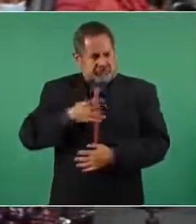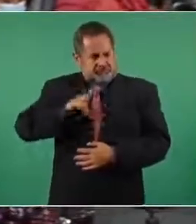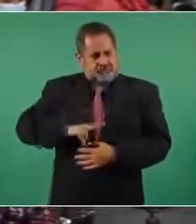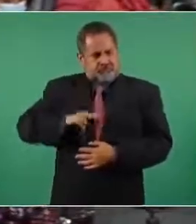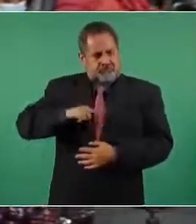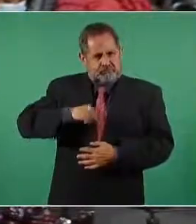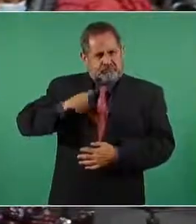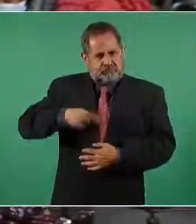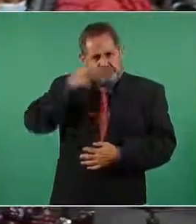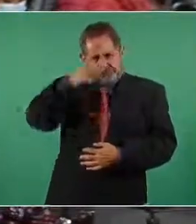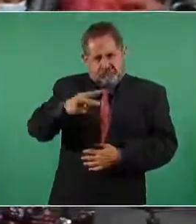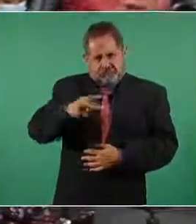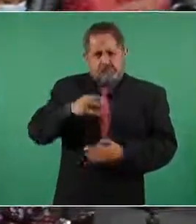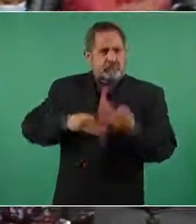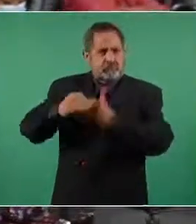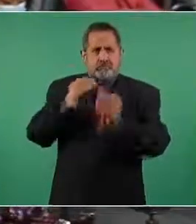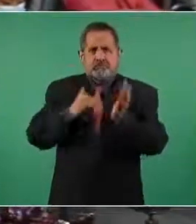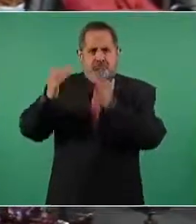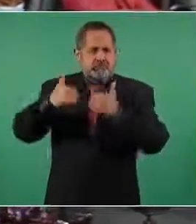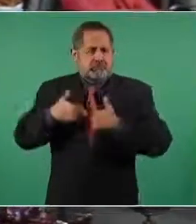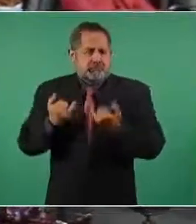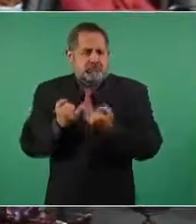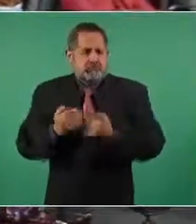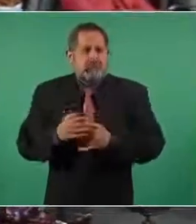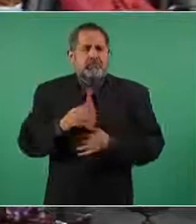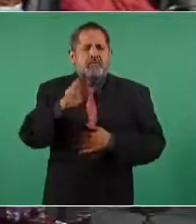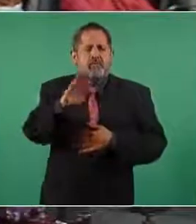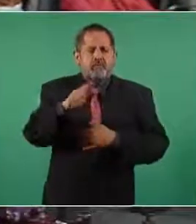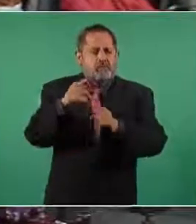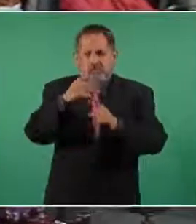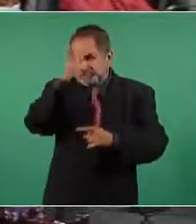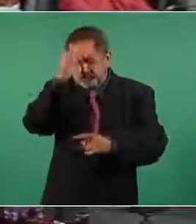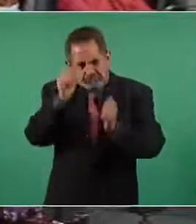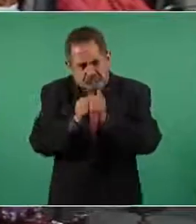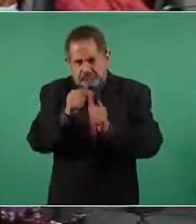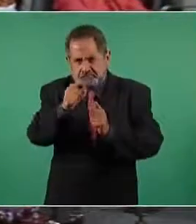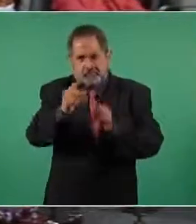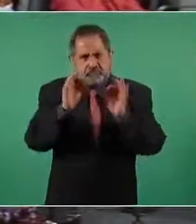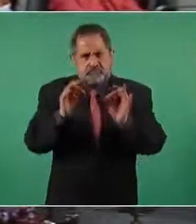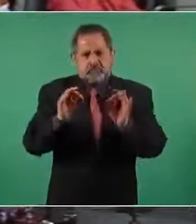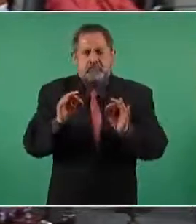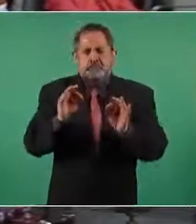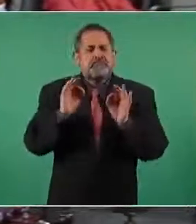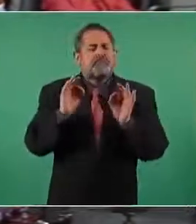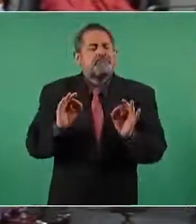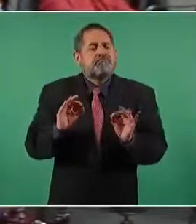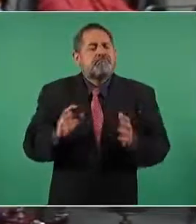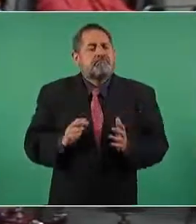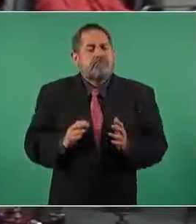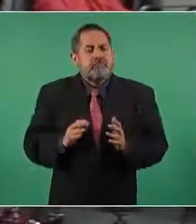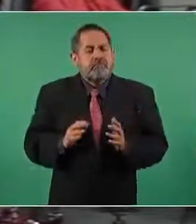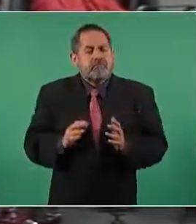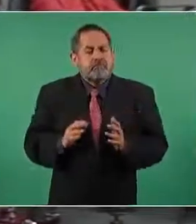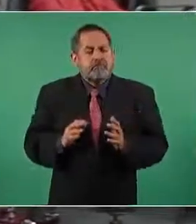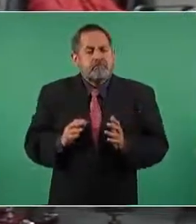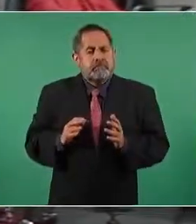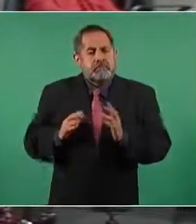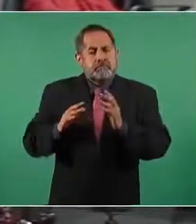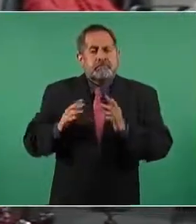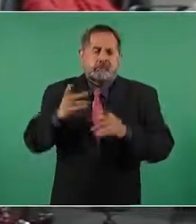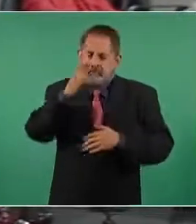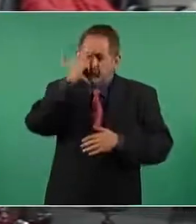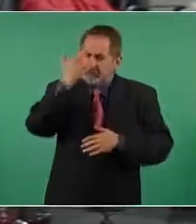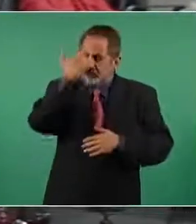que México crezca, todos creceremos. No, pero yo no le hablaba de, estoy de acuerdo con usted en las grandes desmedidas que ha habido